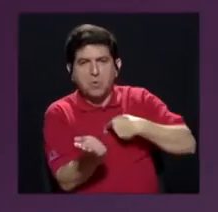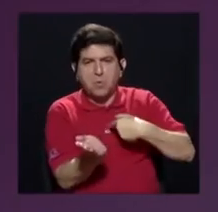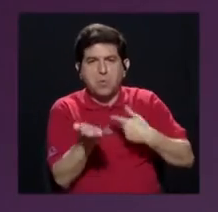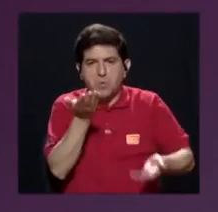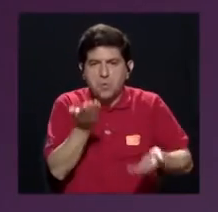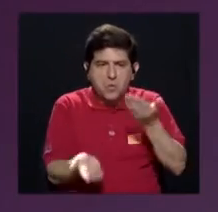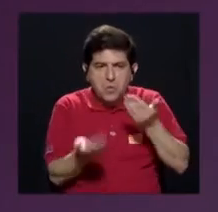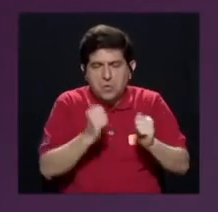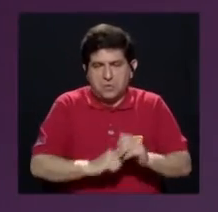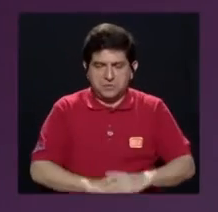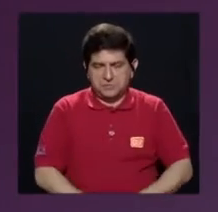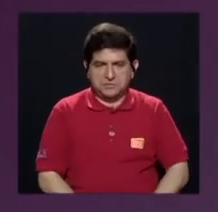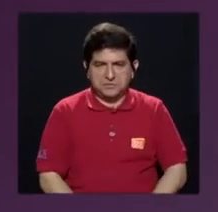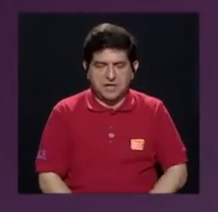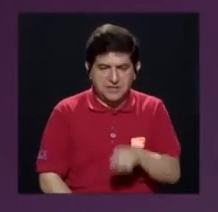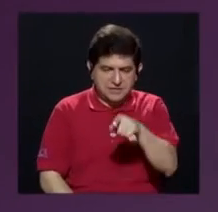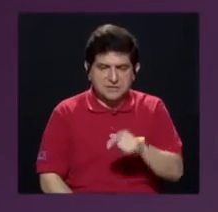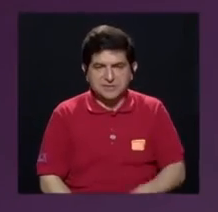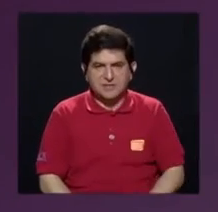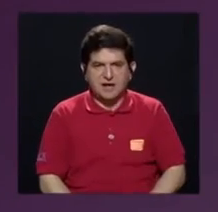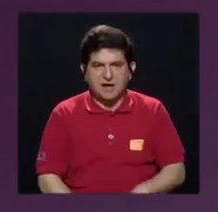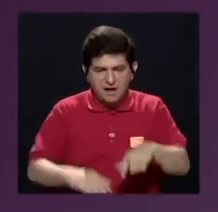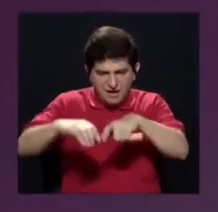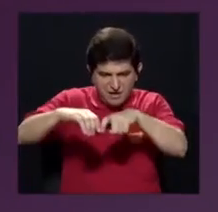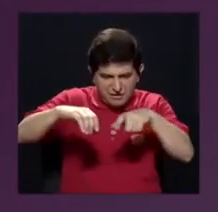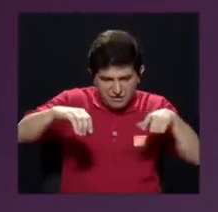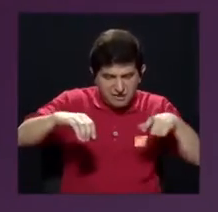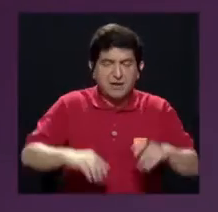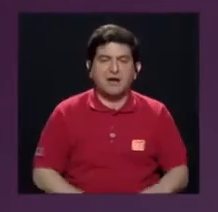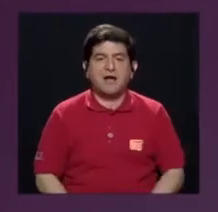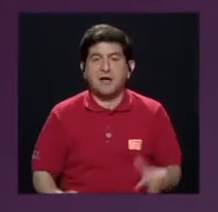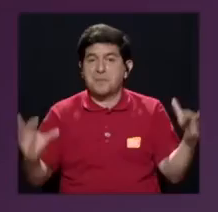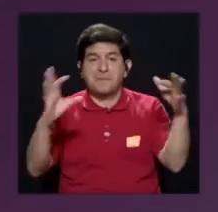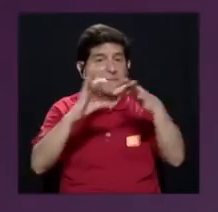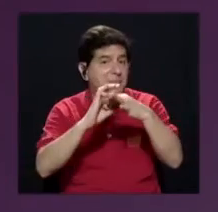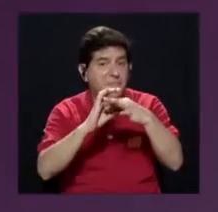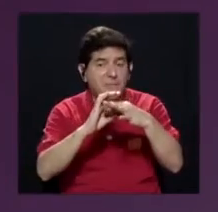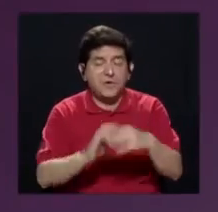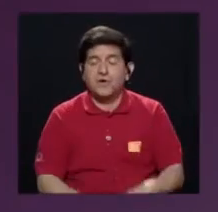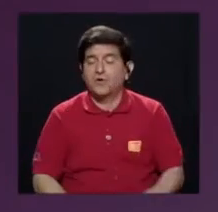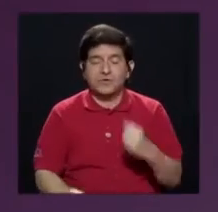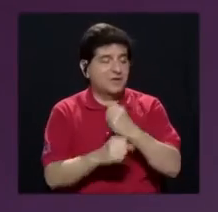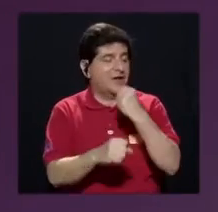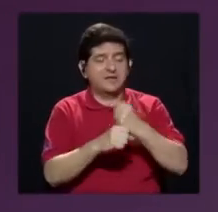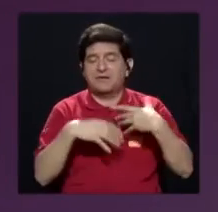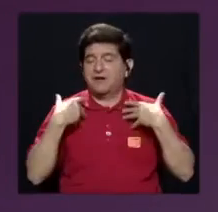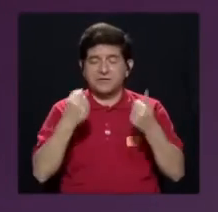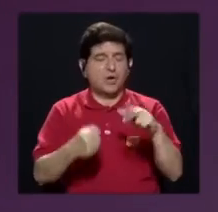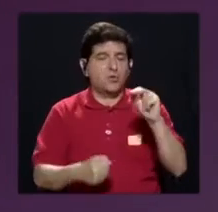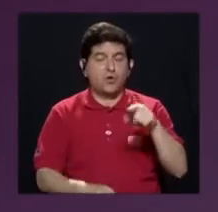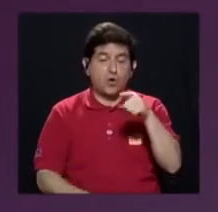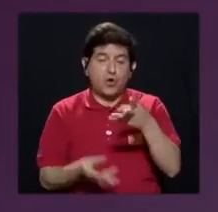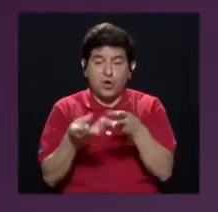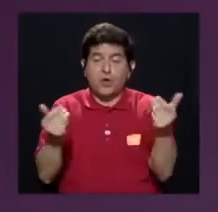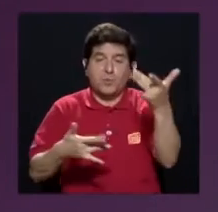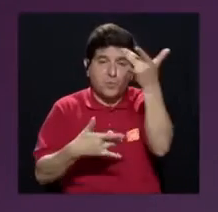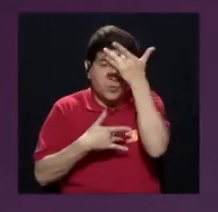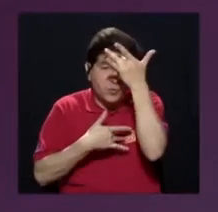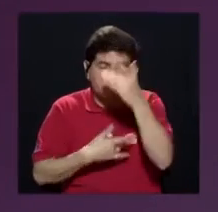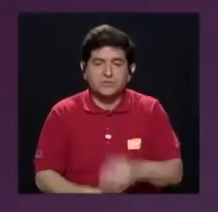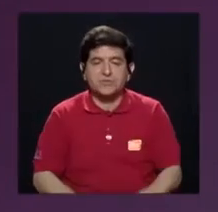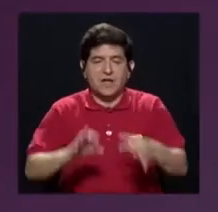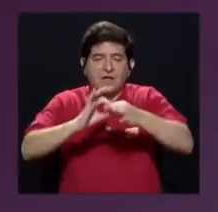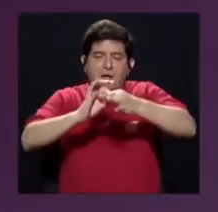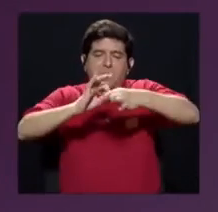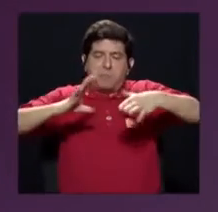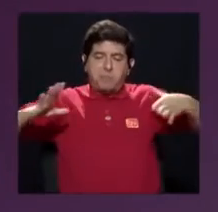jala, ¿no? El vínculo, ahí no se está trabajando salud. Eso genera enfermedad, o sea, esa